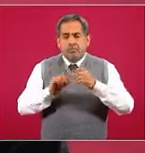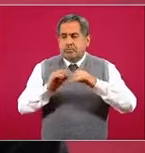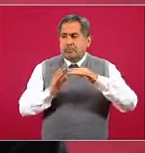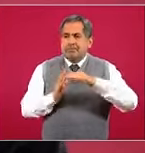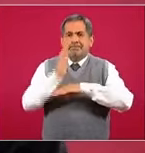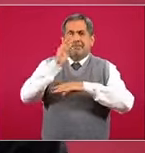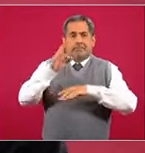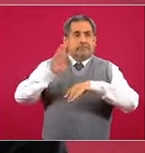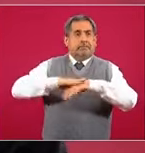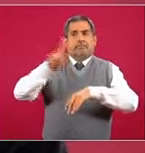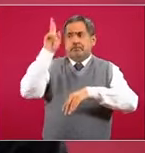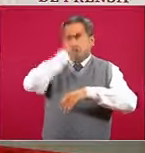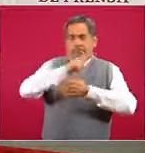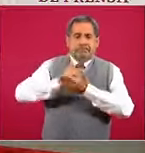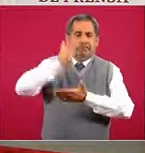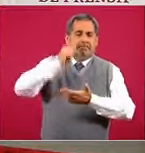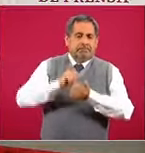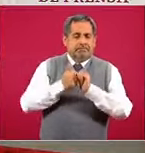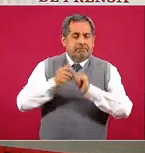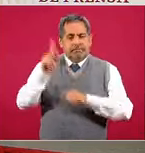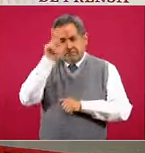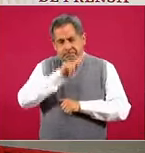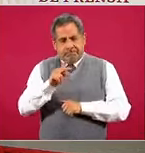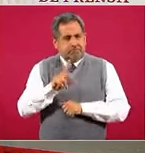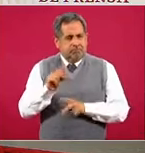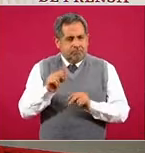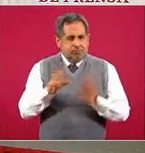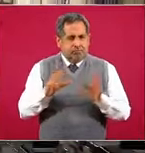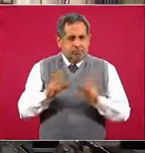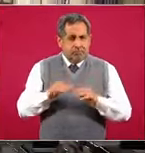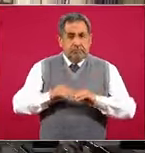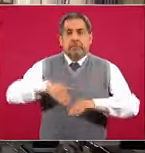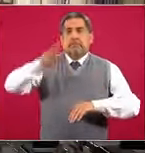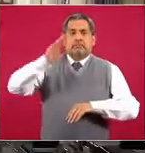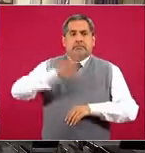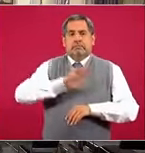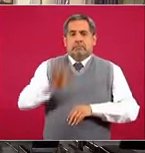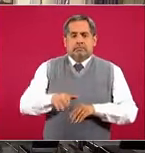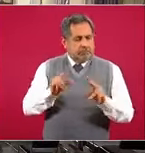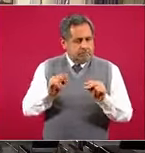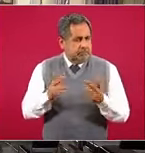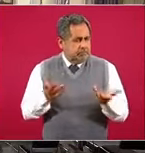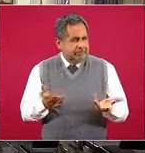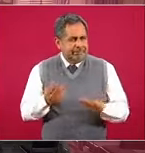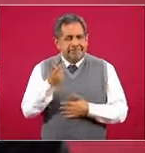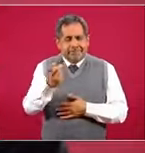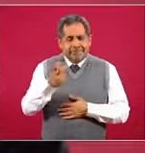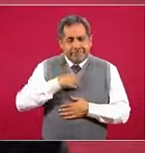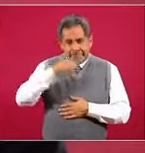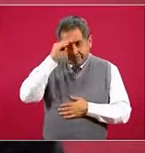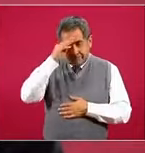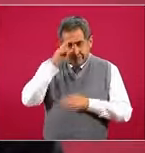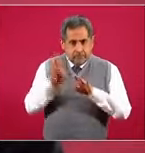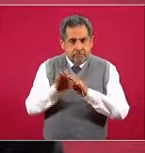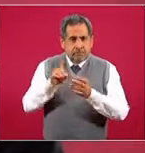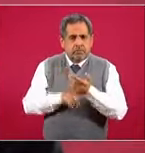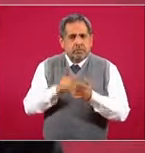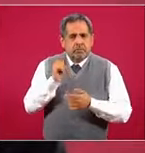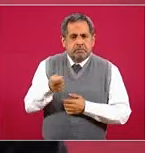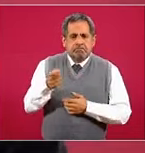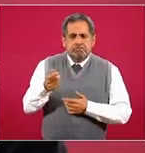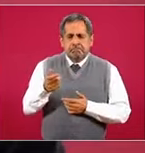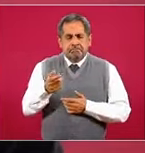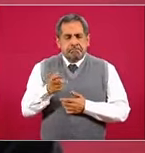punto de generar enfermedad grave y por lo tanto generar mortalidad o letalidad. Entonces, bueno, se toma, digamos, como